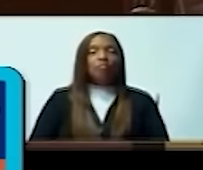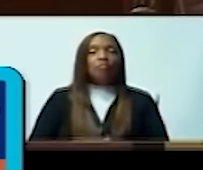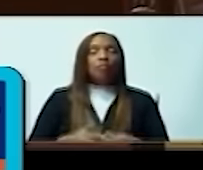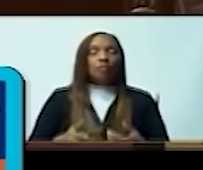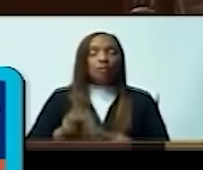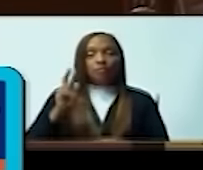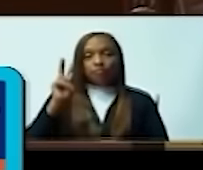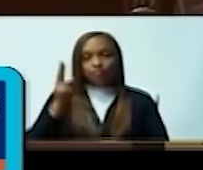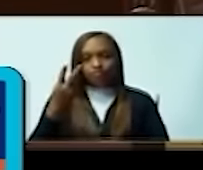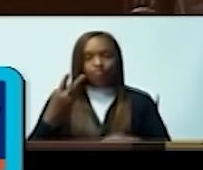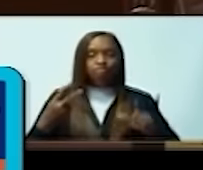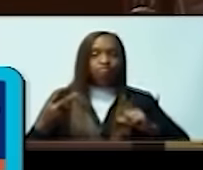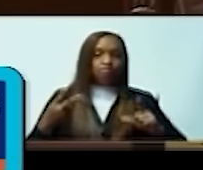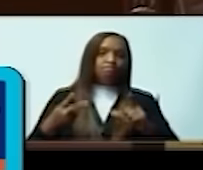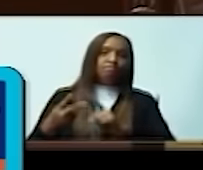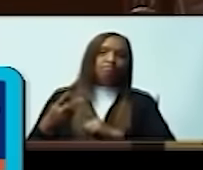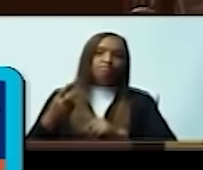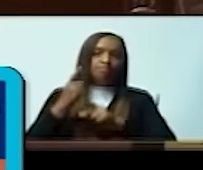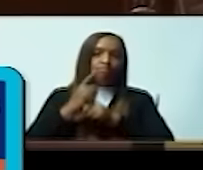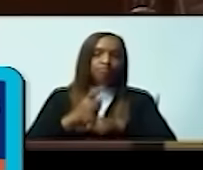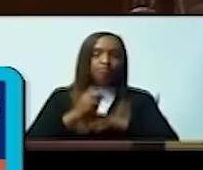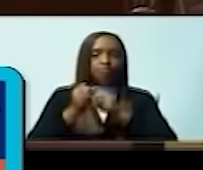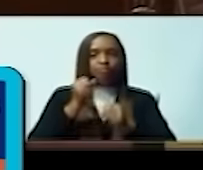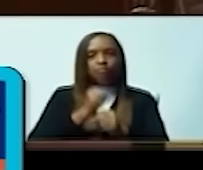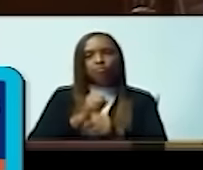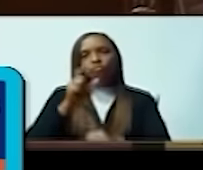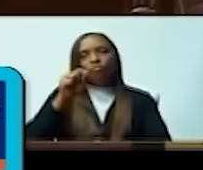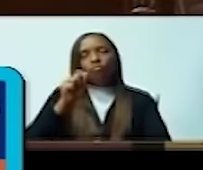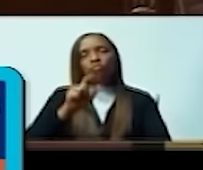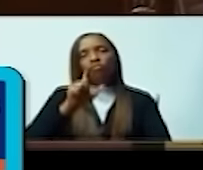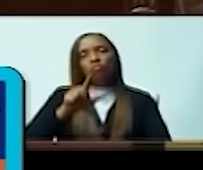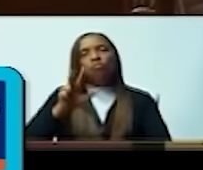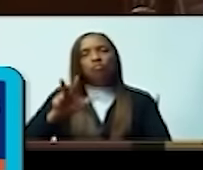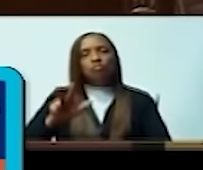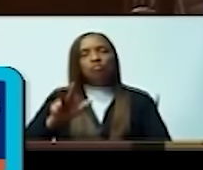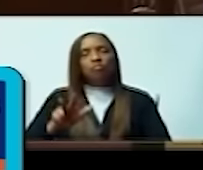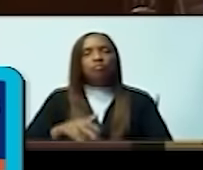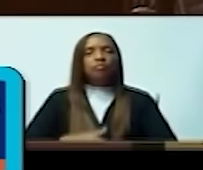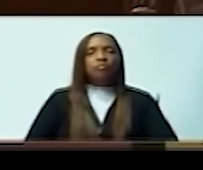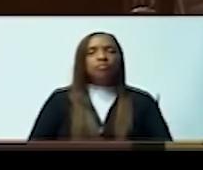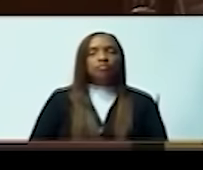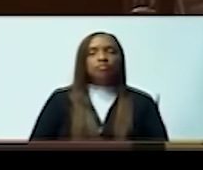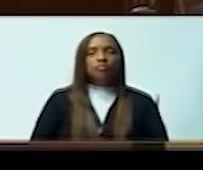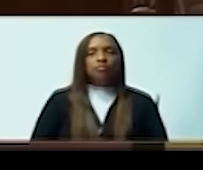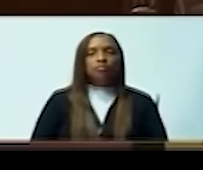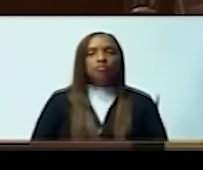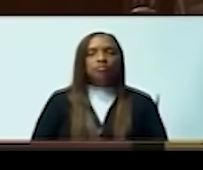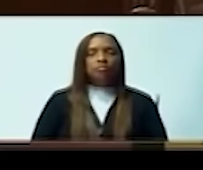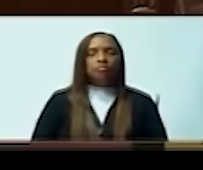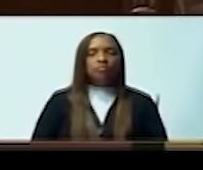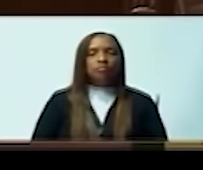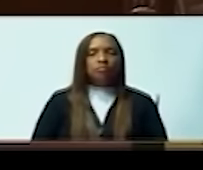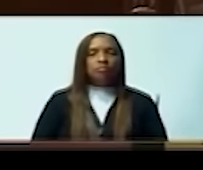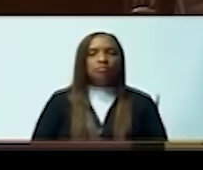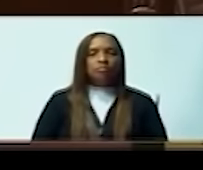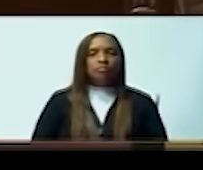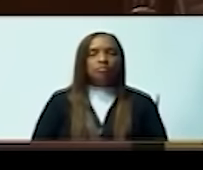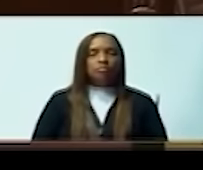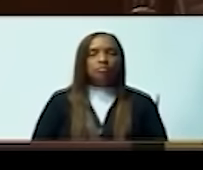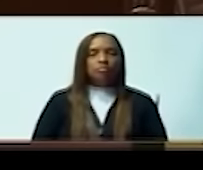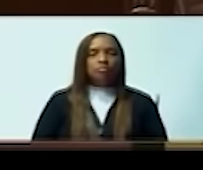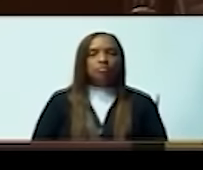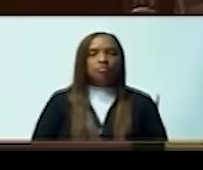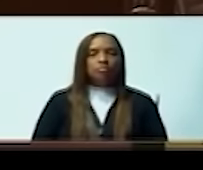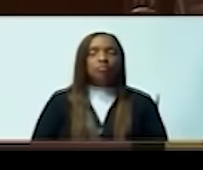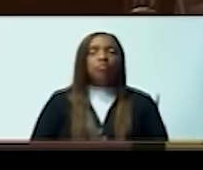segunda legislatura ordinaria del año 2023. Y entonces nos vamos a la